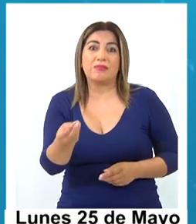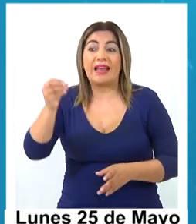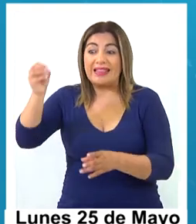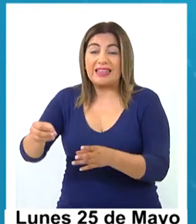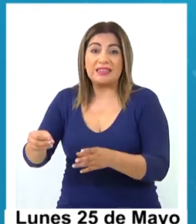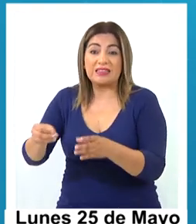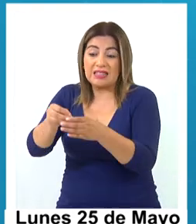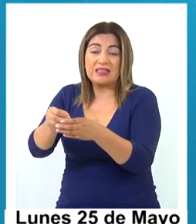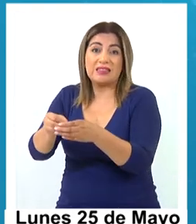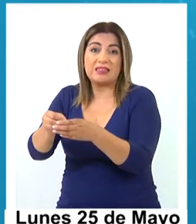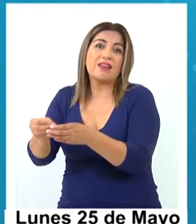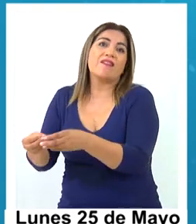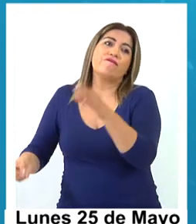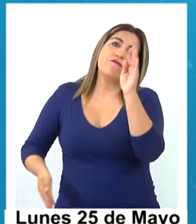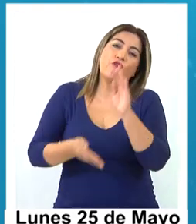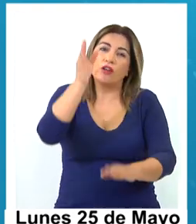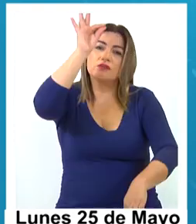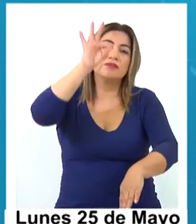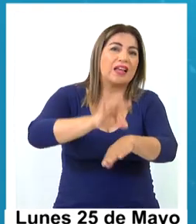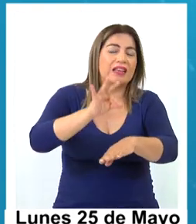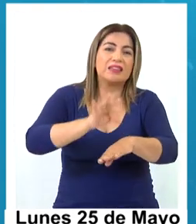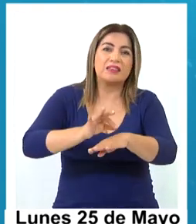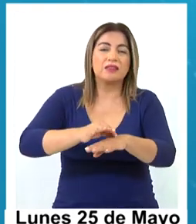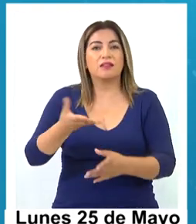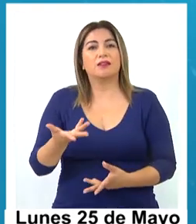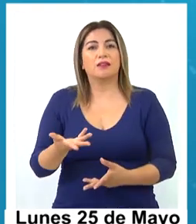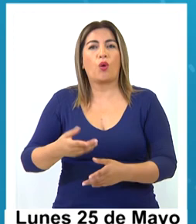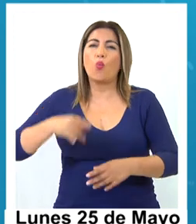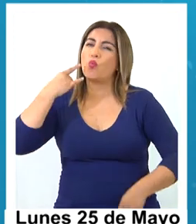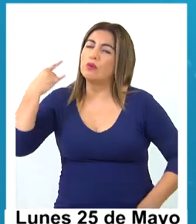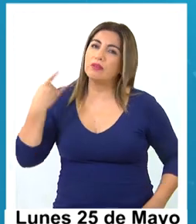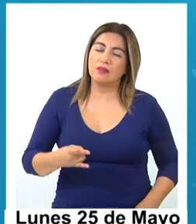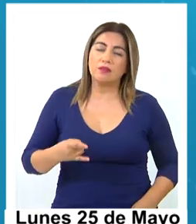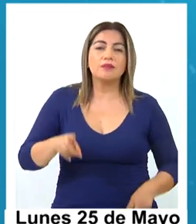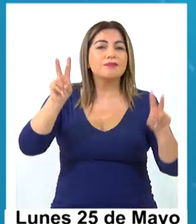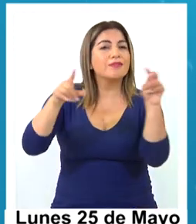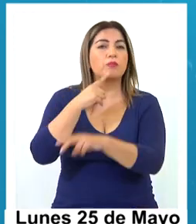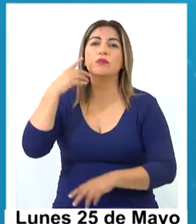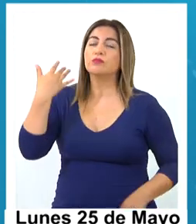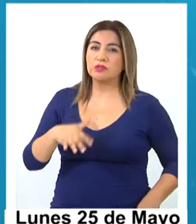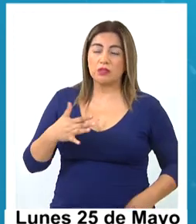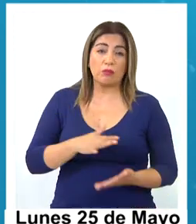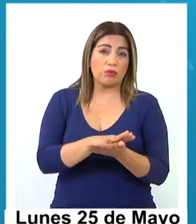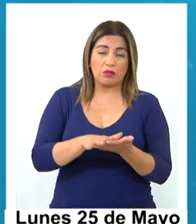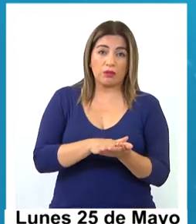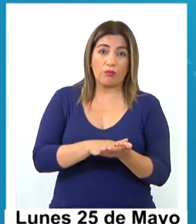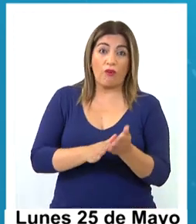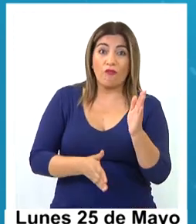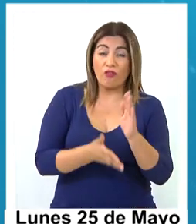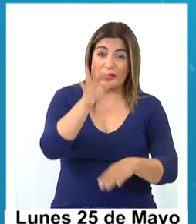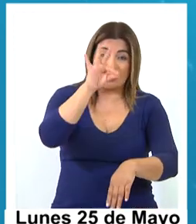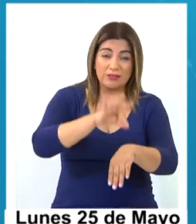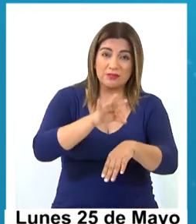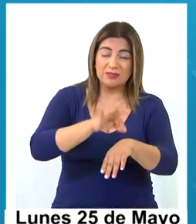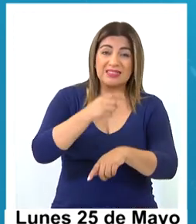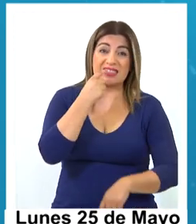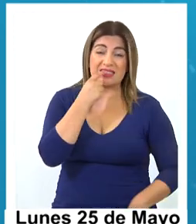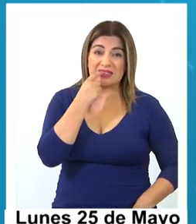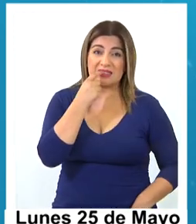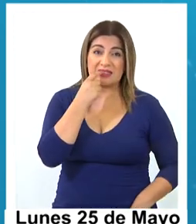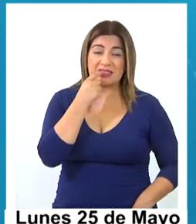diente entero agarrar el diente agarra el trocito y partir al dentista porque hay y súper importante también en caso de tener que ir al